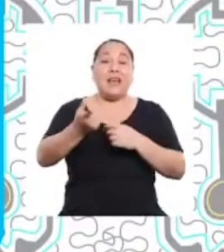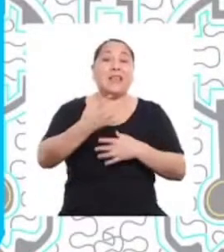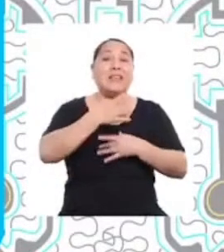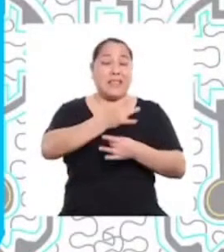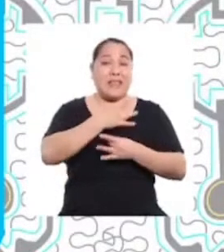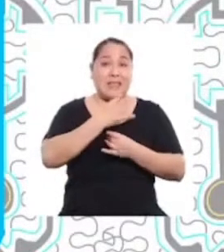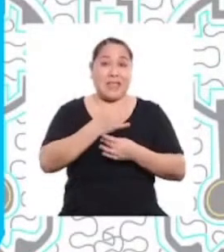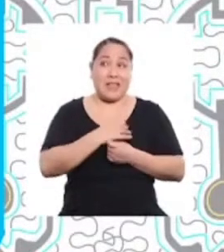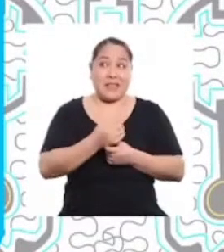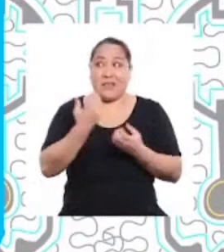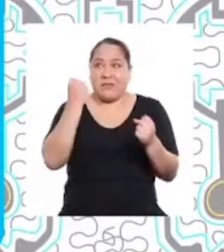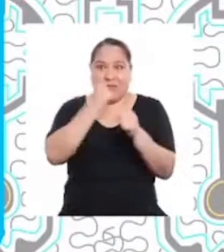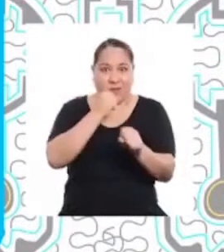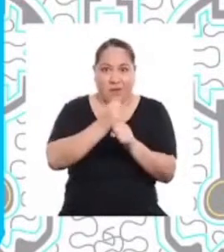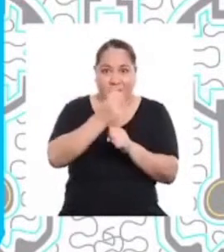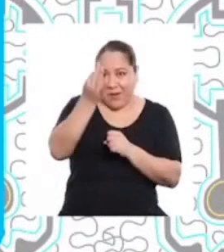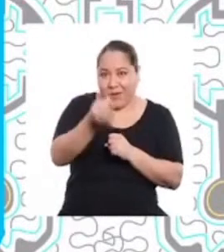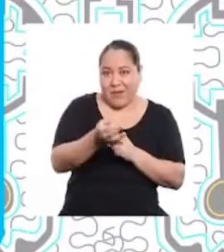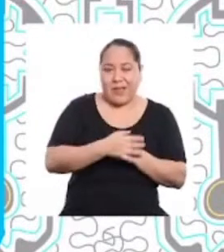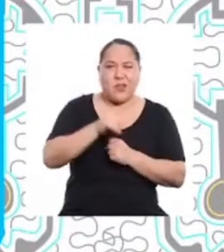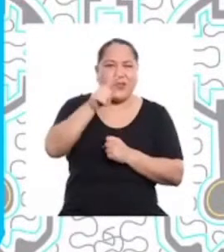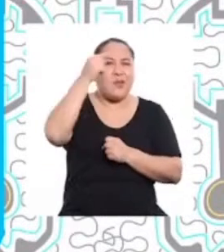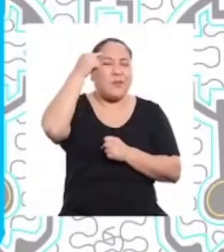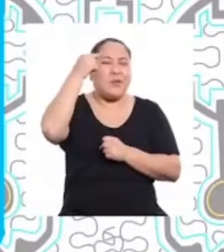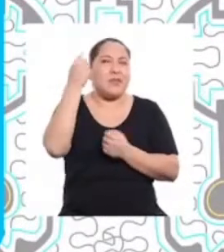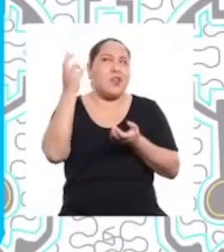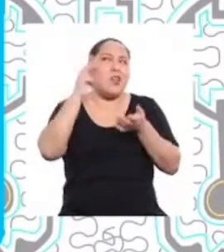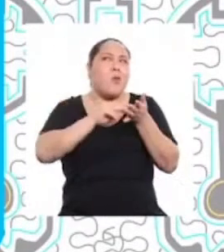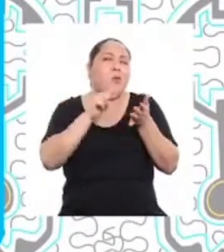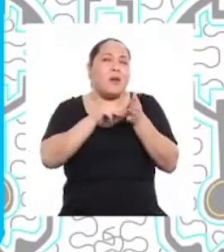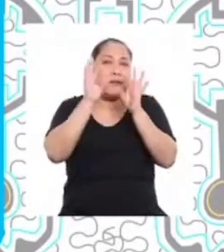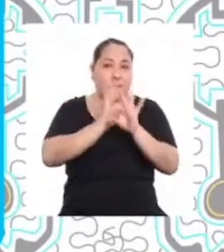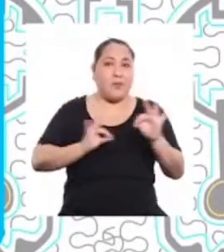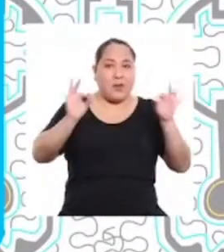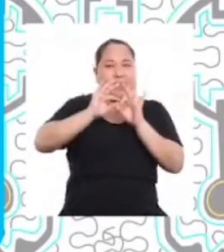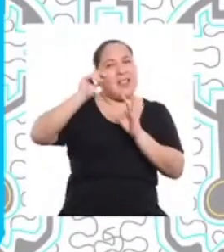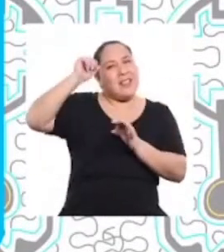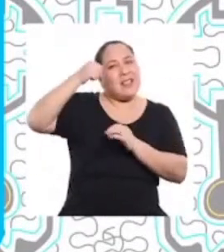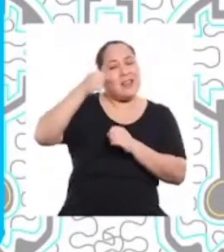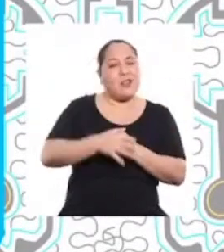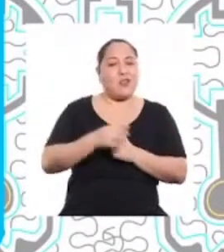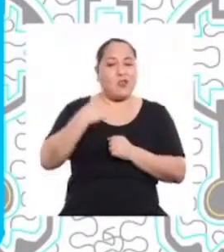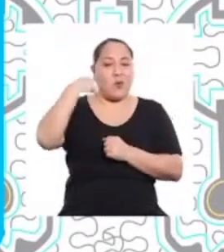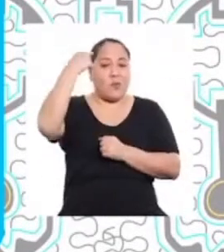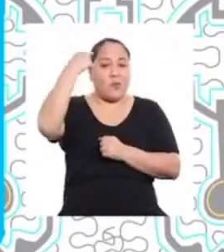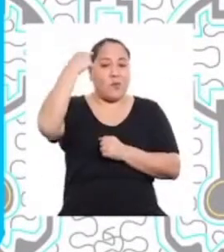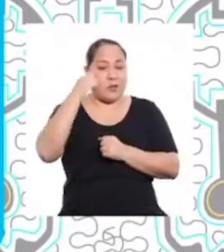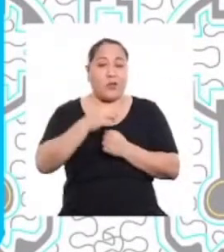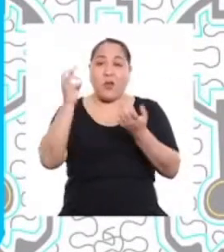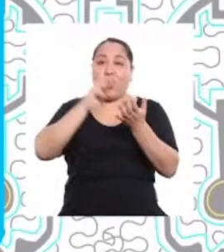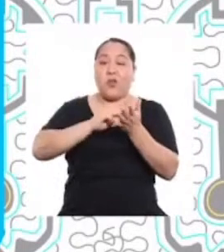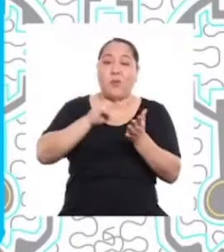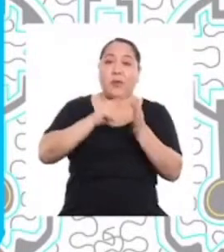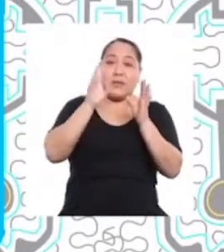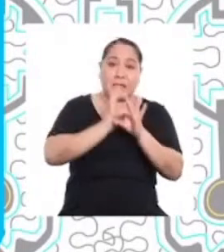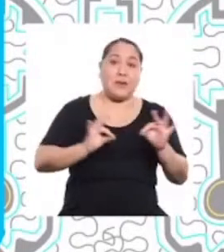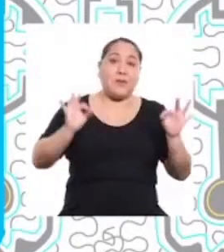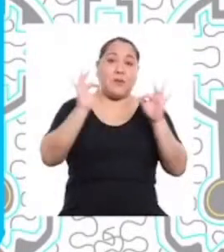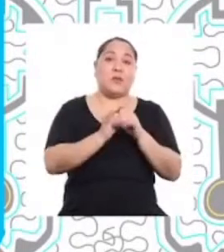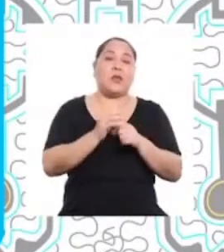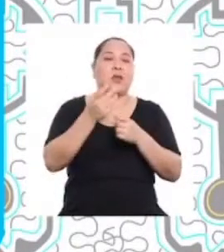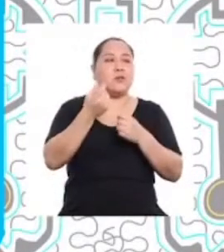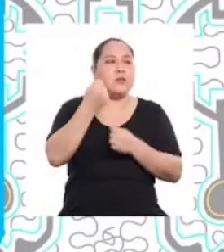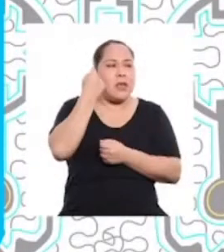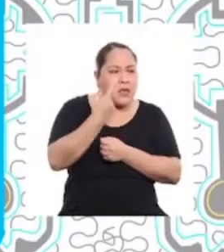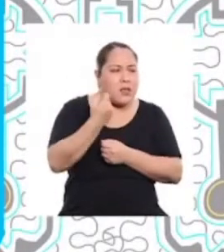Tenemos interesantes acciones, ¿verdad? ¿Qué creen que es lo más importante de recordar? Yo creo que lo más